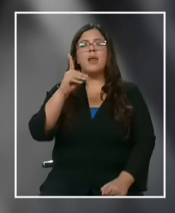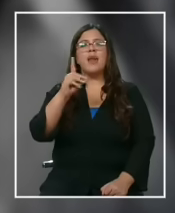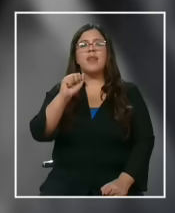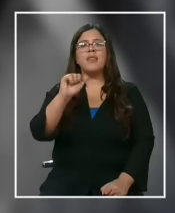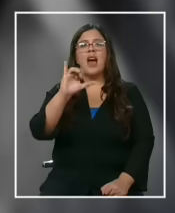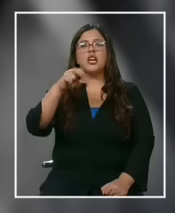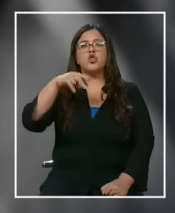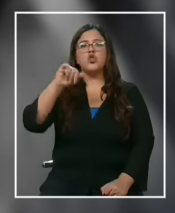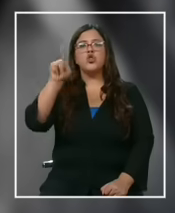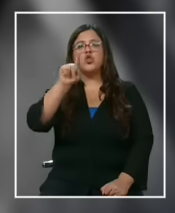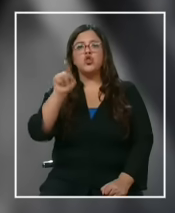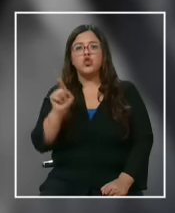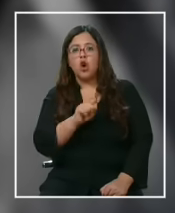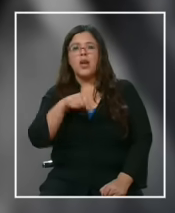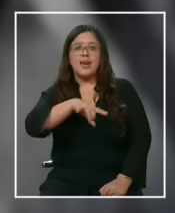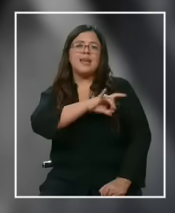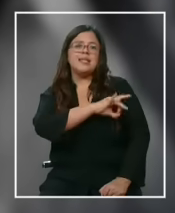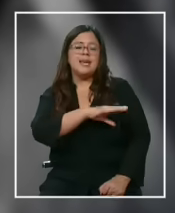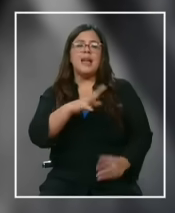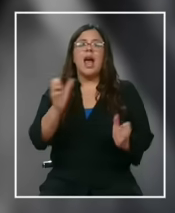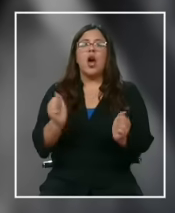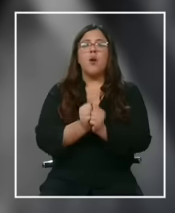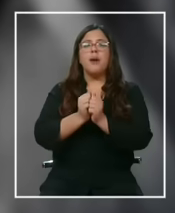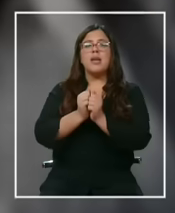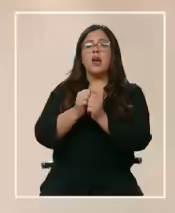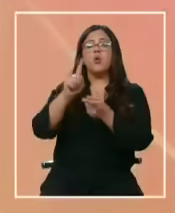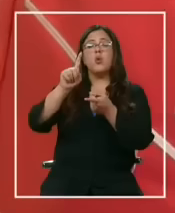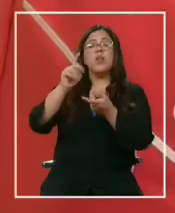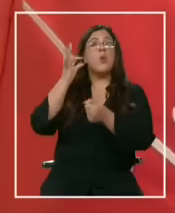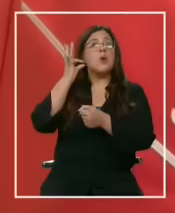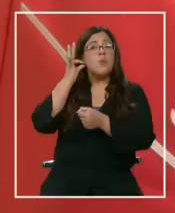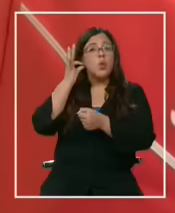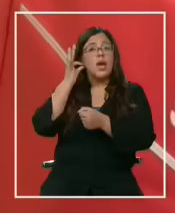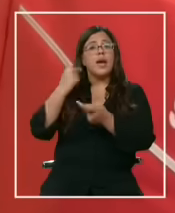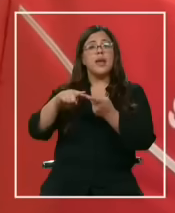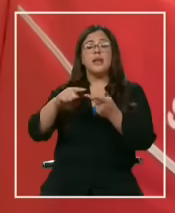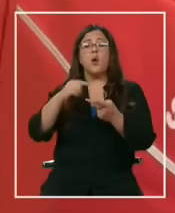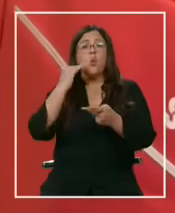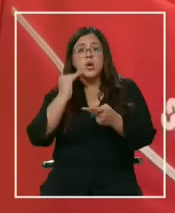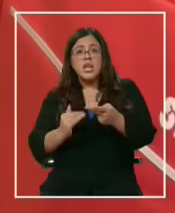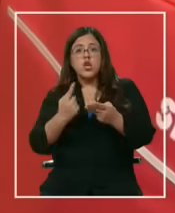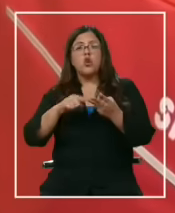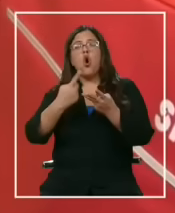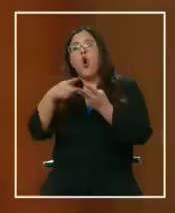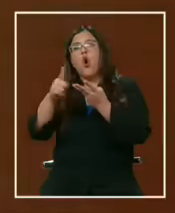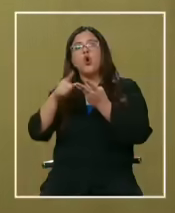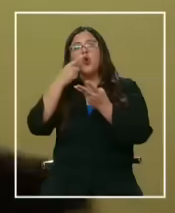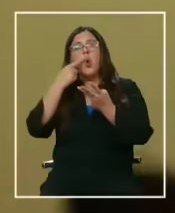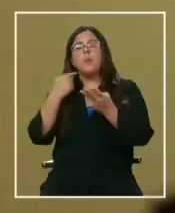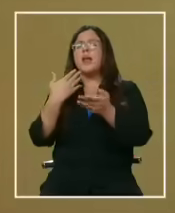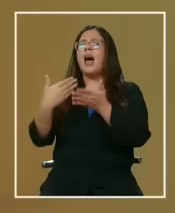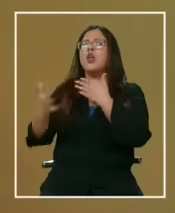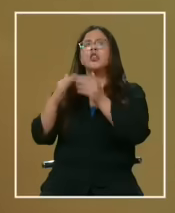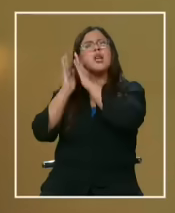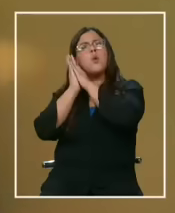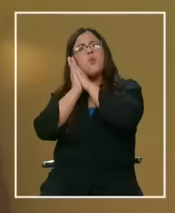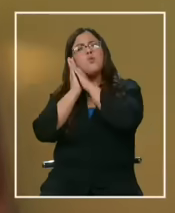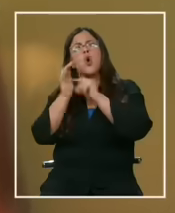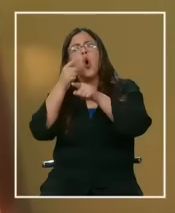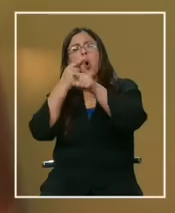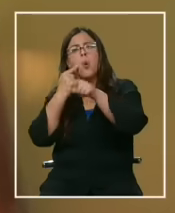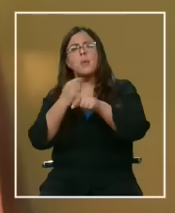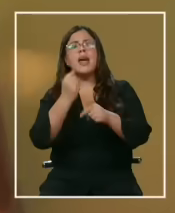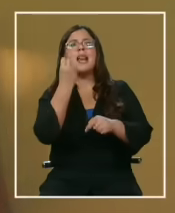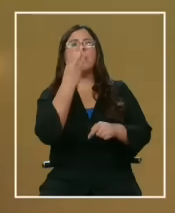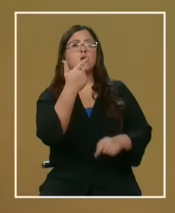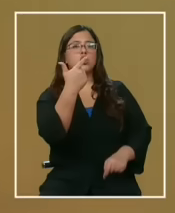Chile acompañado de una mujer un niño y otro hombre AC sí creo que s en qué pieza durmió en las 7 en